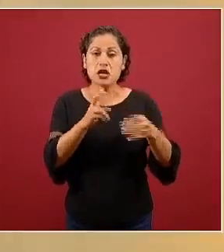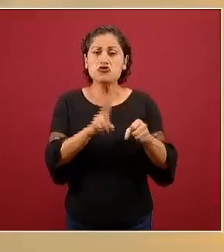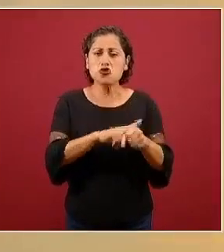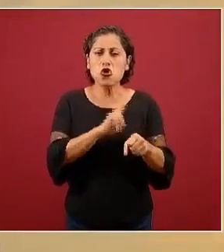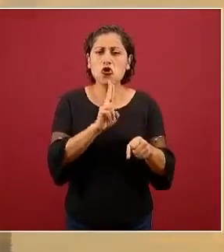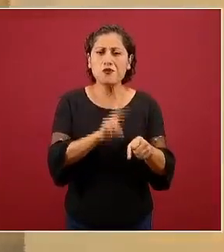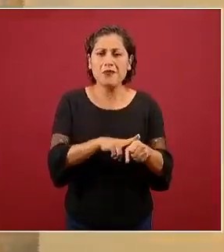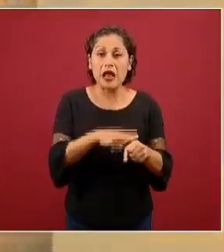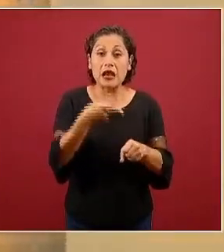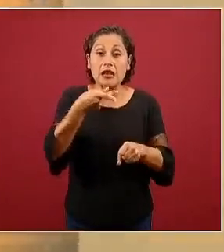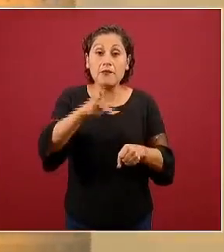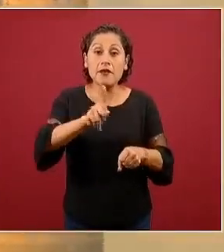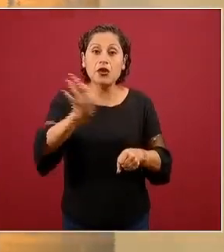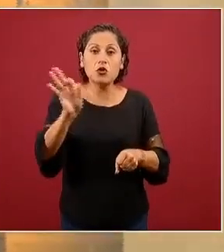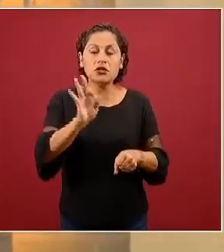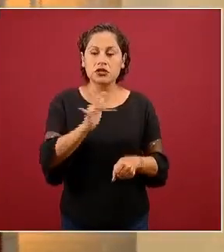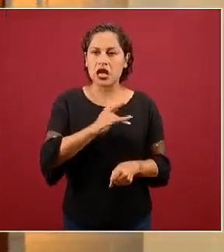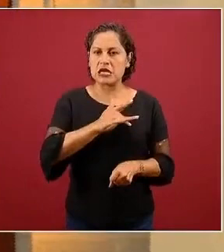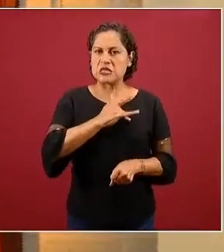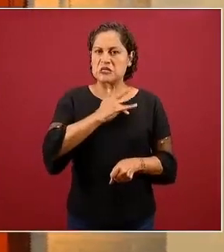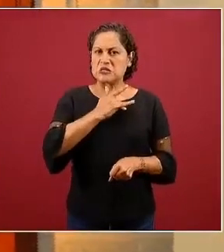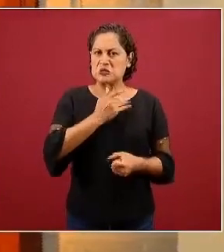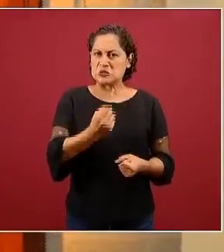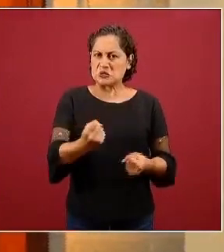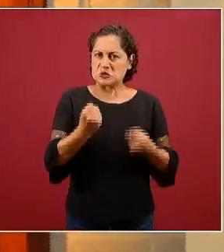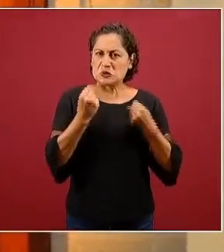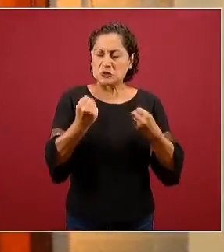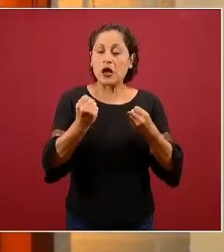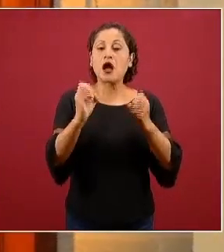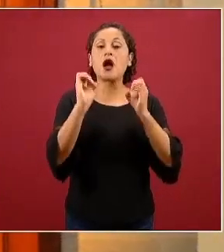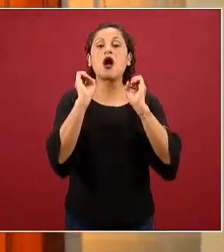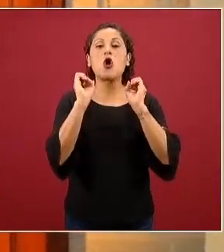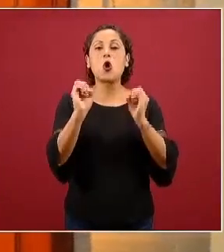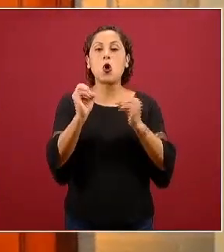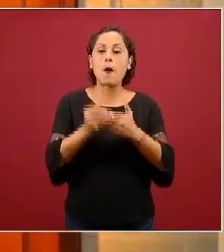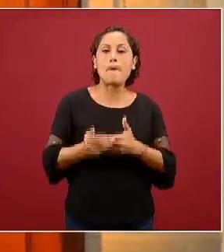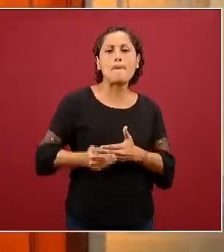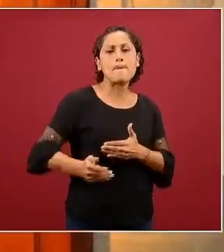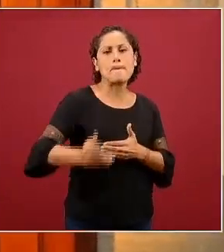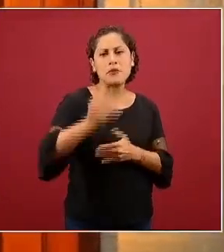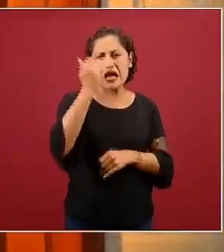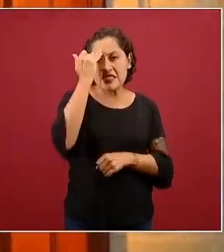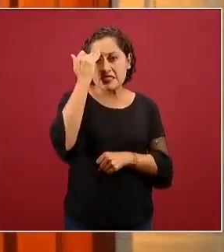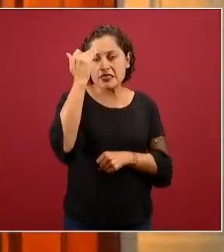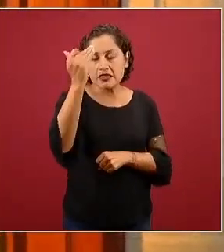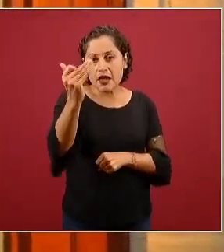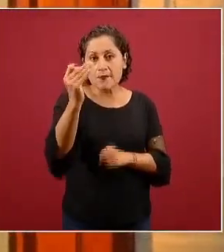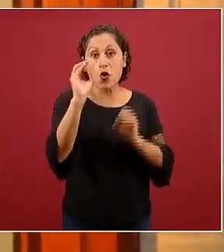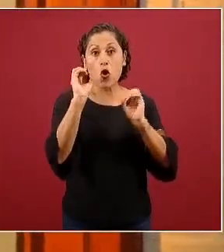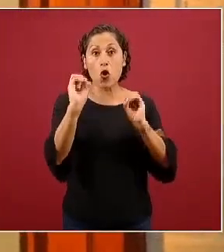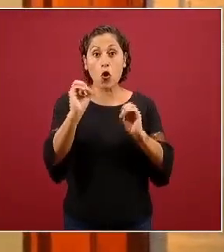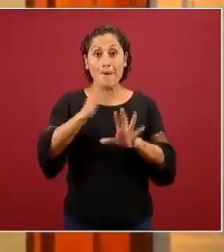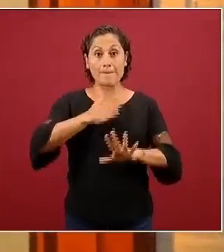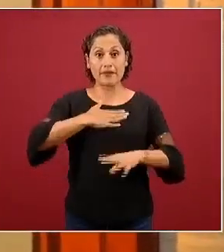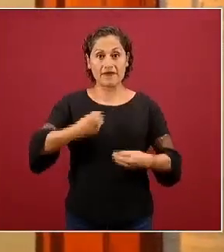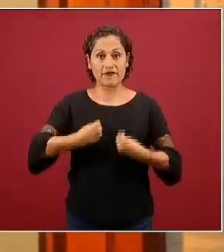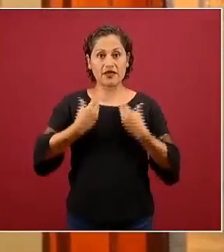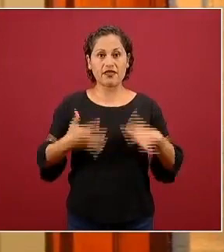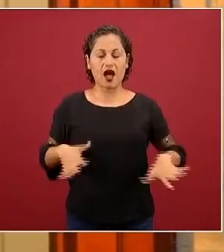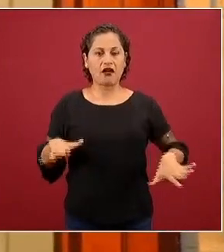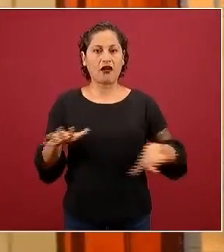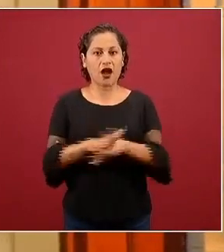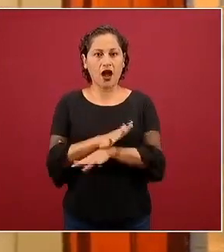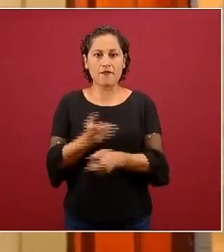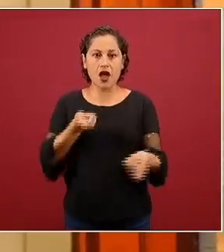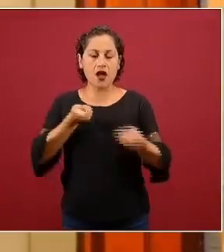sea demasiado prolongada y que me empiece a generar una disfunción importante en mi vida